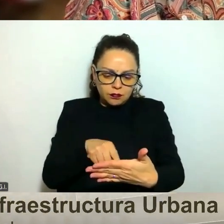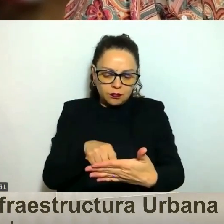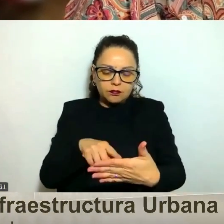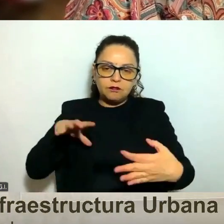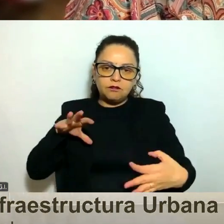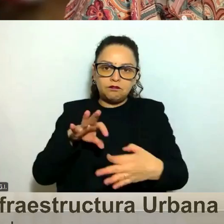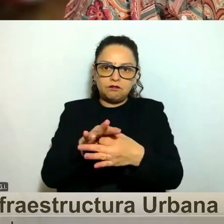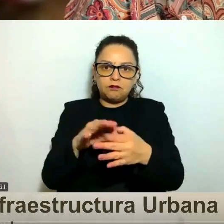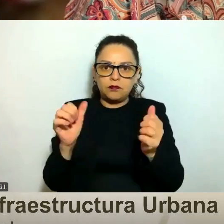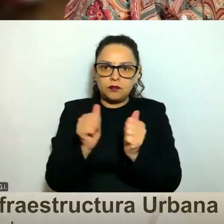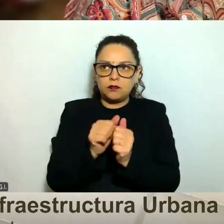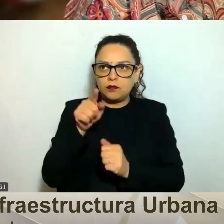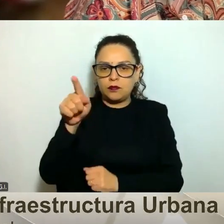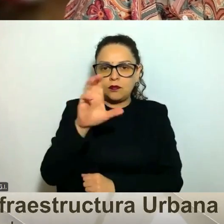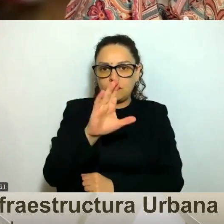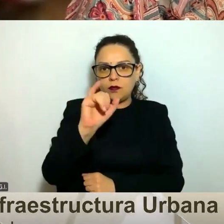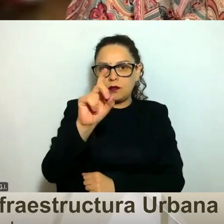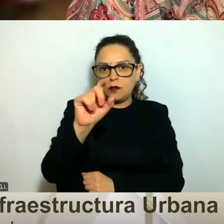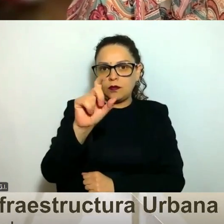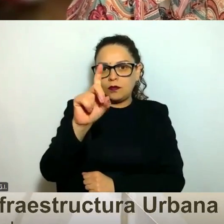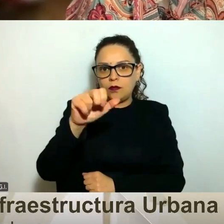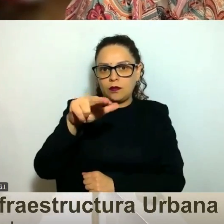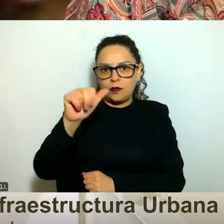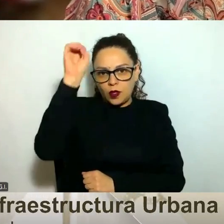ciudadana, considerando esta.